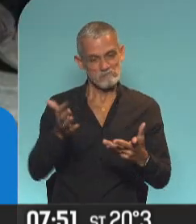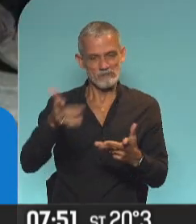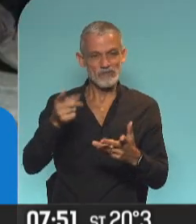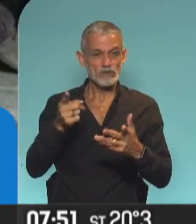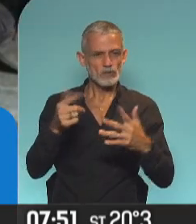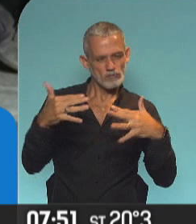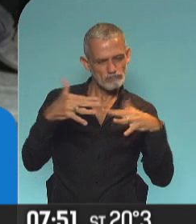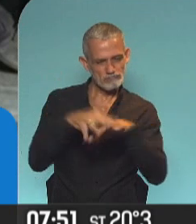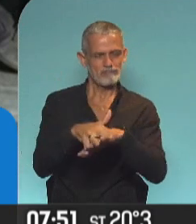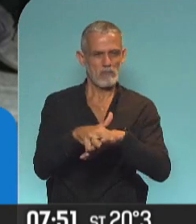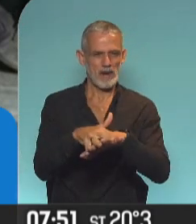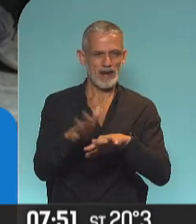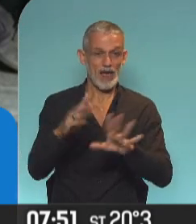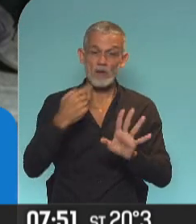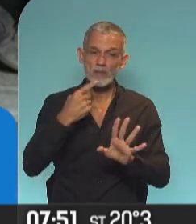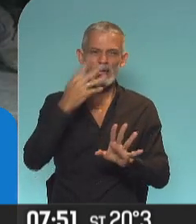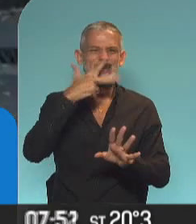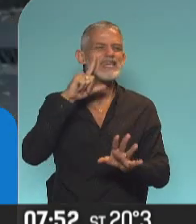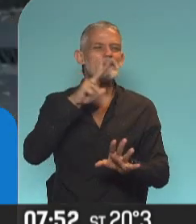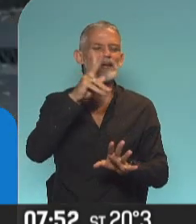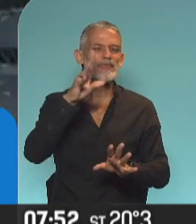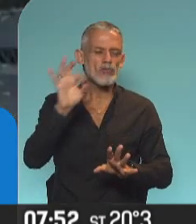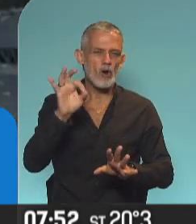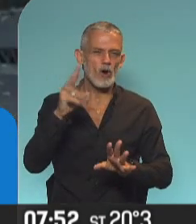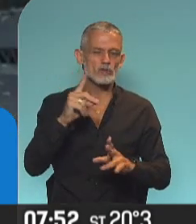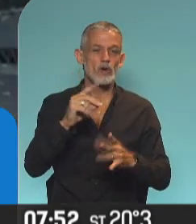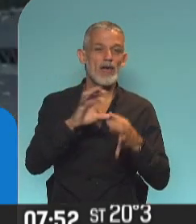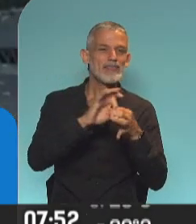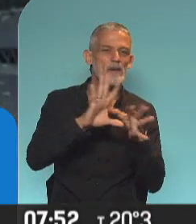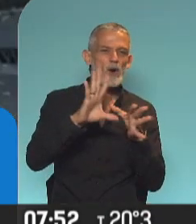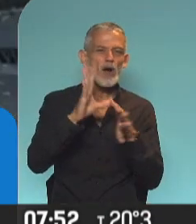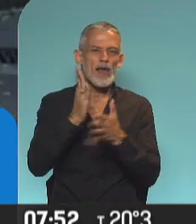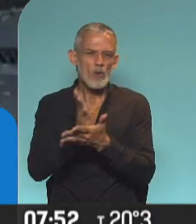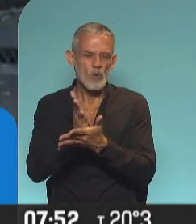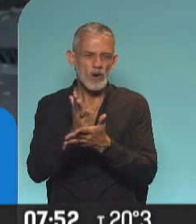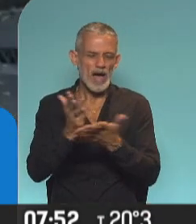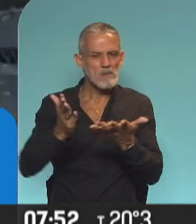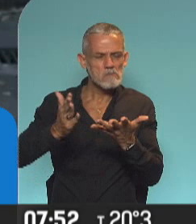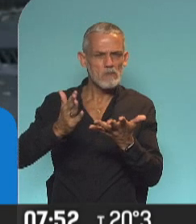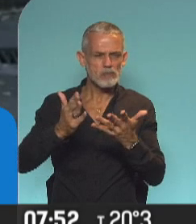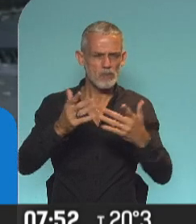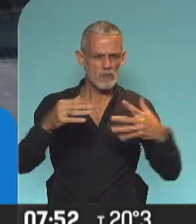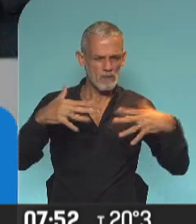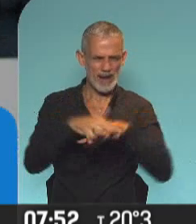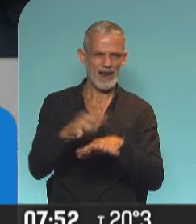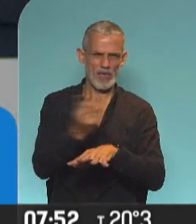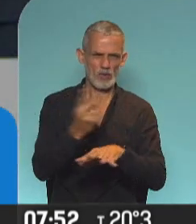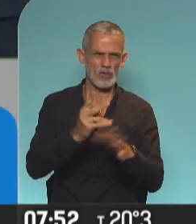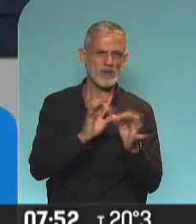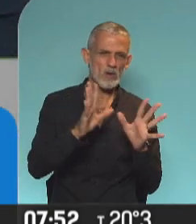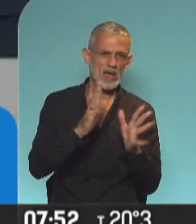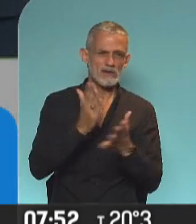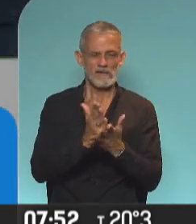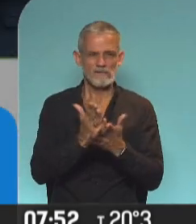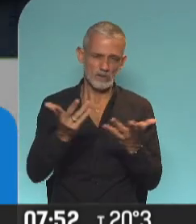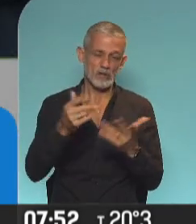un régimen híbrido. A mí me gusta mucho usar una expresión que es democradura. Mezcla elementos autoritarios con elementos democráticos. Es una discusión